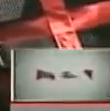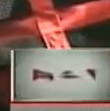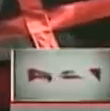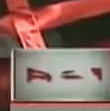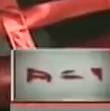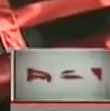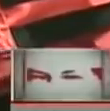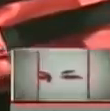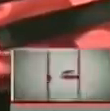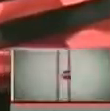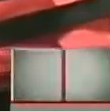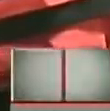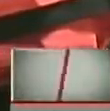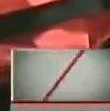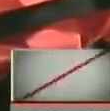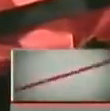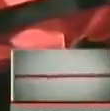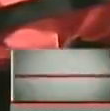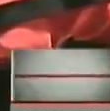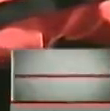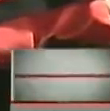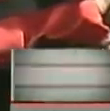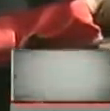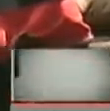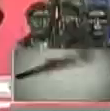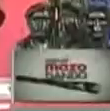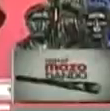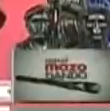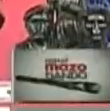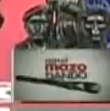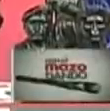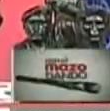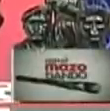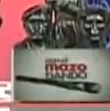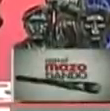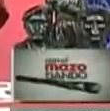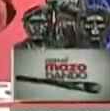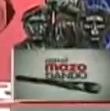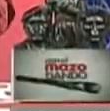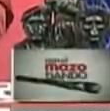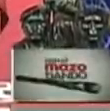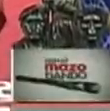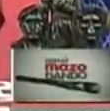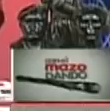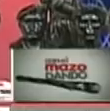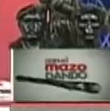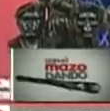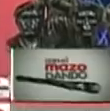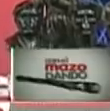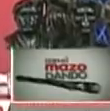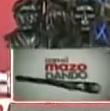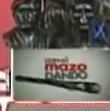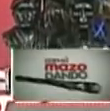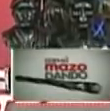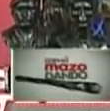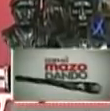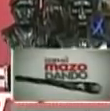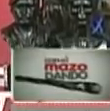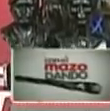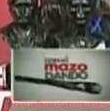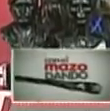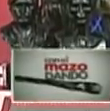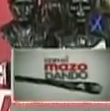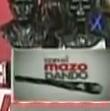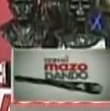propios connacionales. Da mucha tristeza que haya personas que digan que nacieron en Venezuela y se